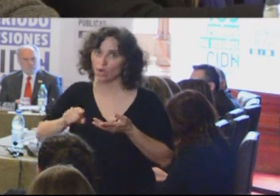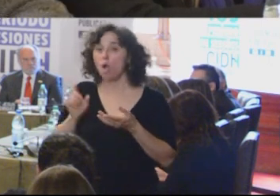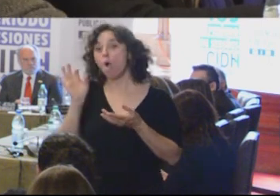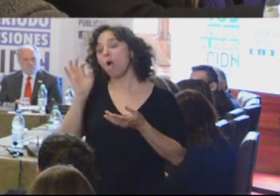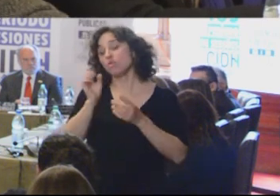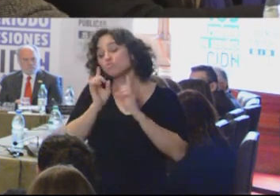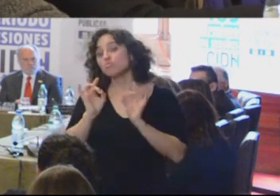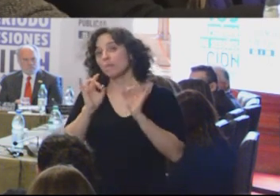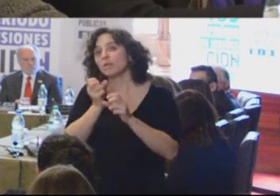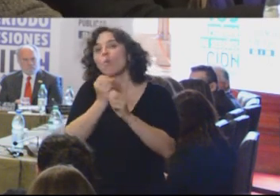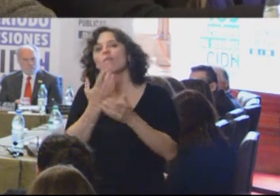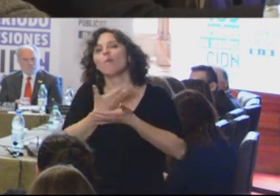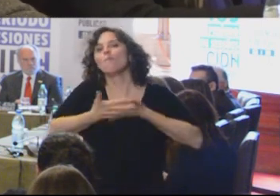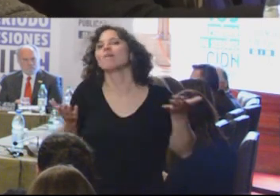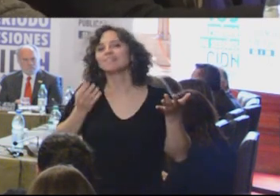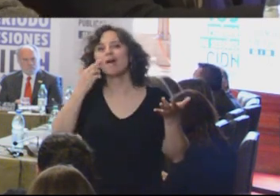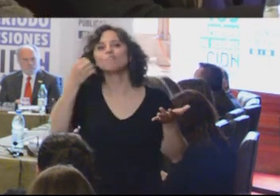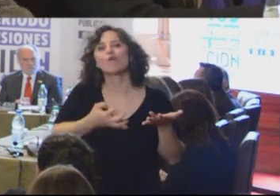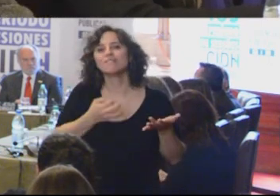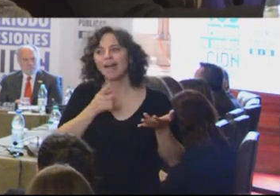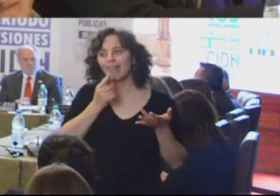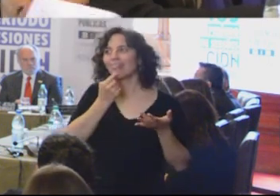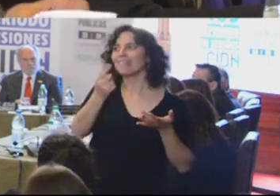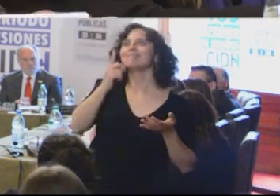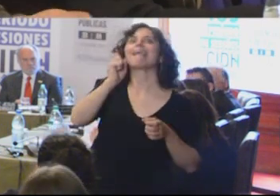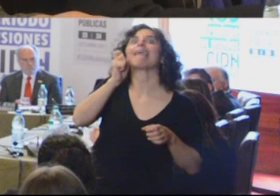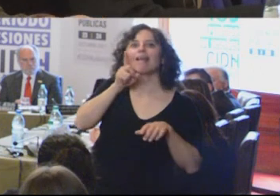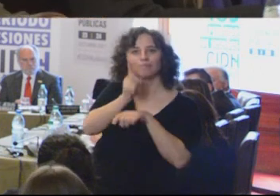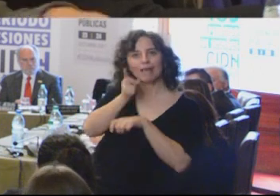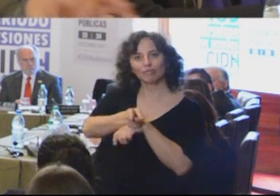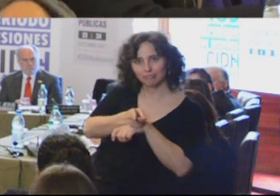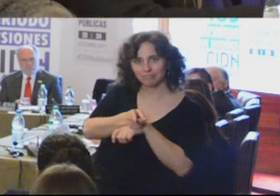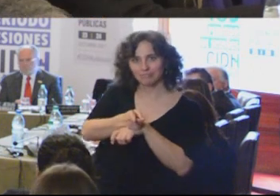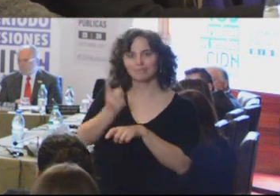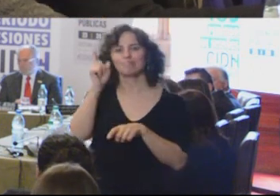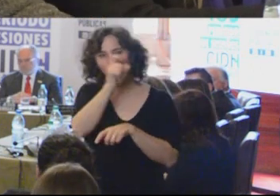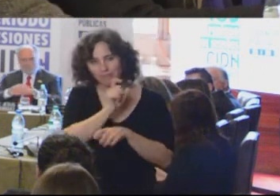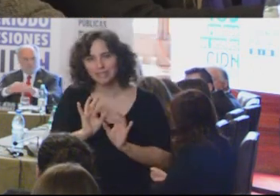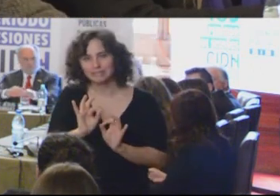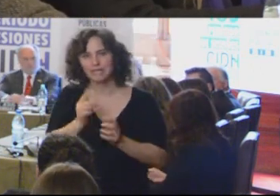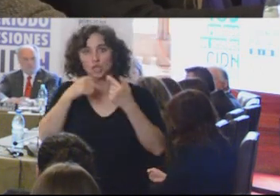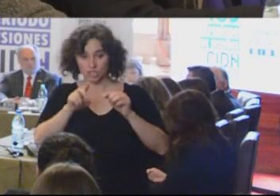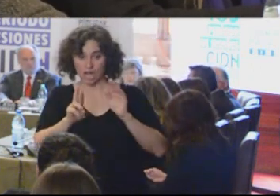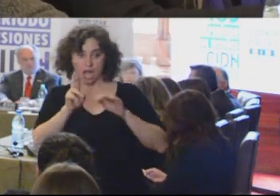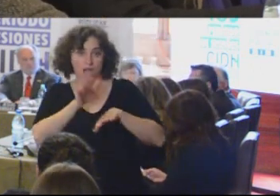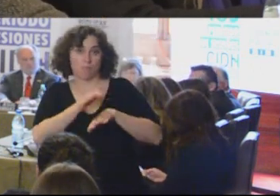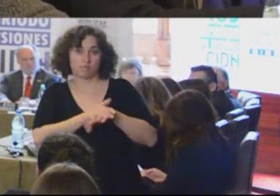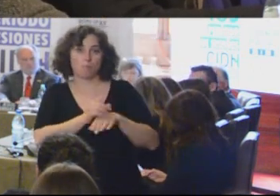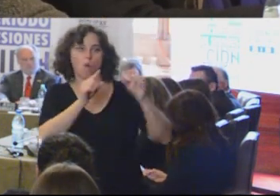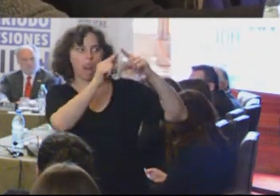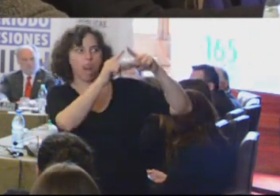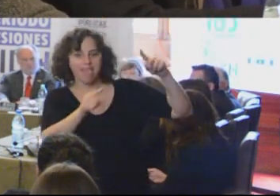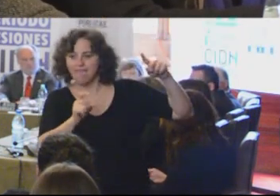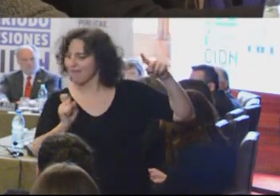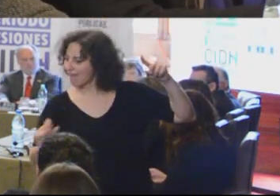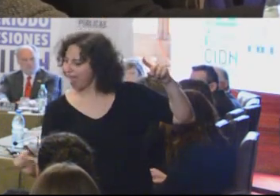sobre señalamientos o instrucciones directas entonces la responsabilidad por línea de mando exige una